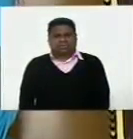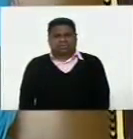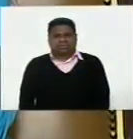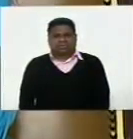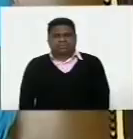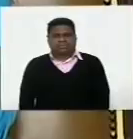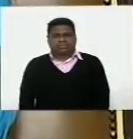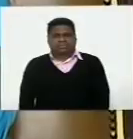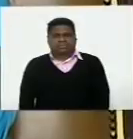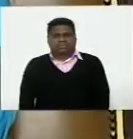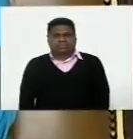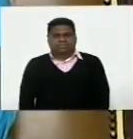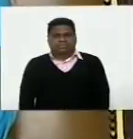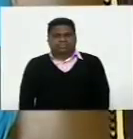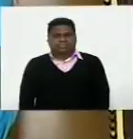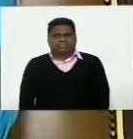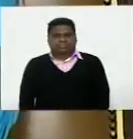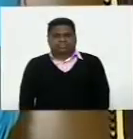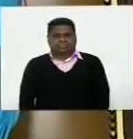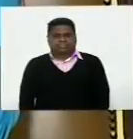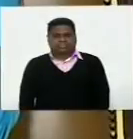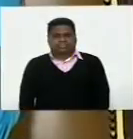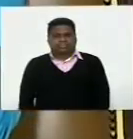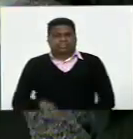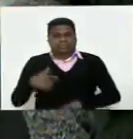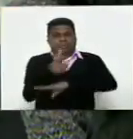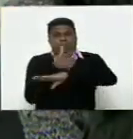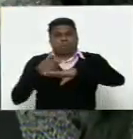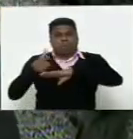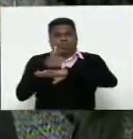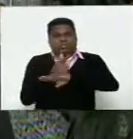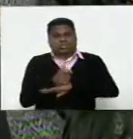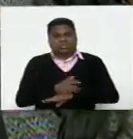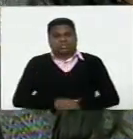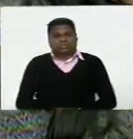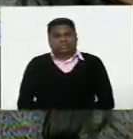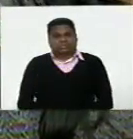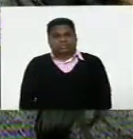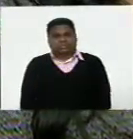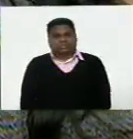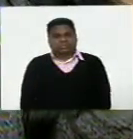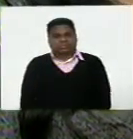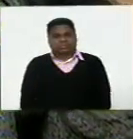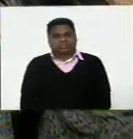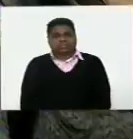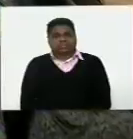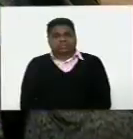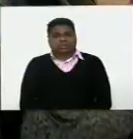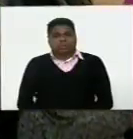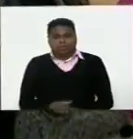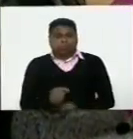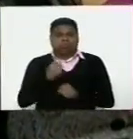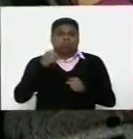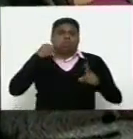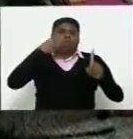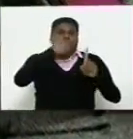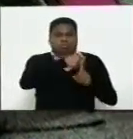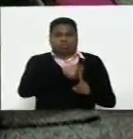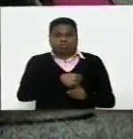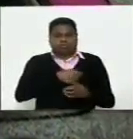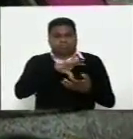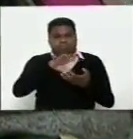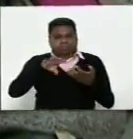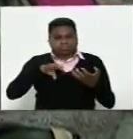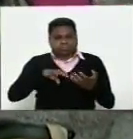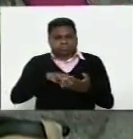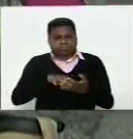ese gobierno de Michel Temer, que es un gobierno producto de un golpe de Estado, un gobierno ilegítimo,